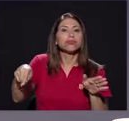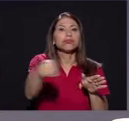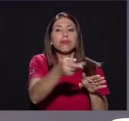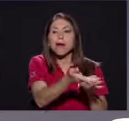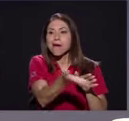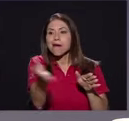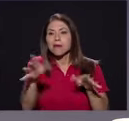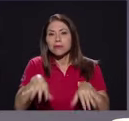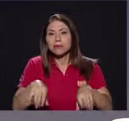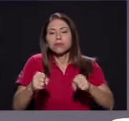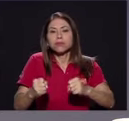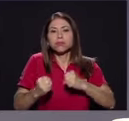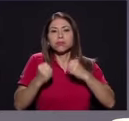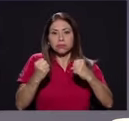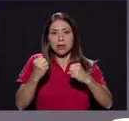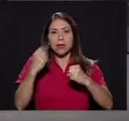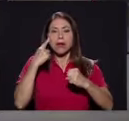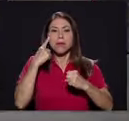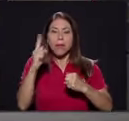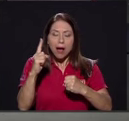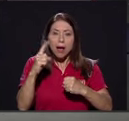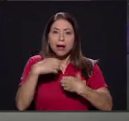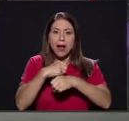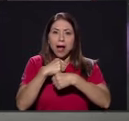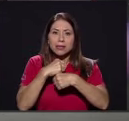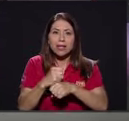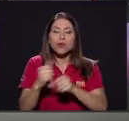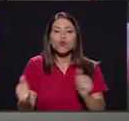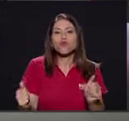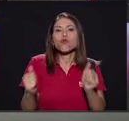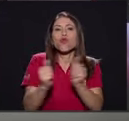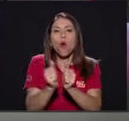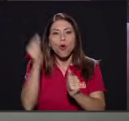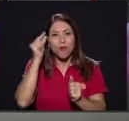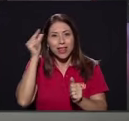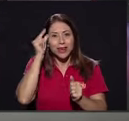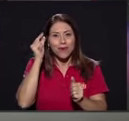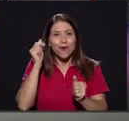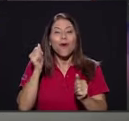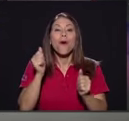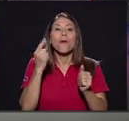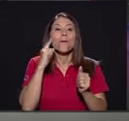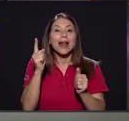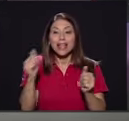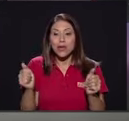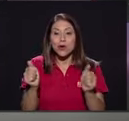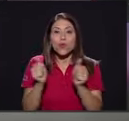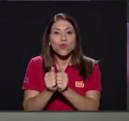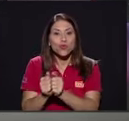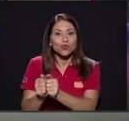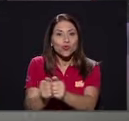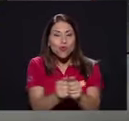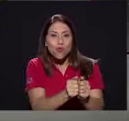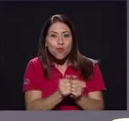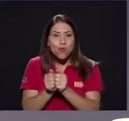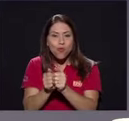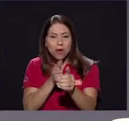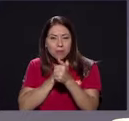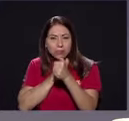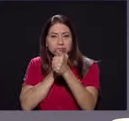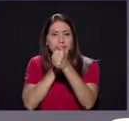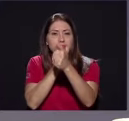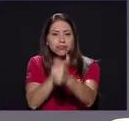la ciudadanía se empodera para hacer un cogobierno, más bien, ¿verdad?, para dirigir juntos